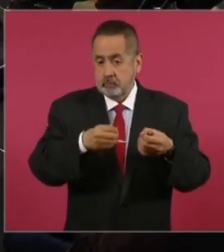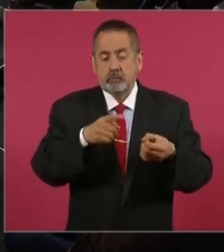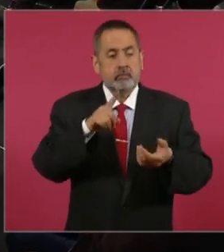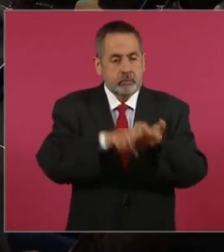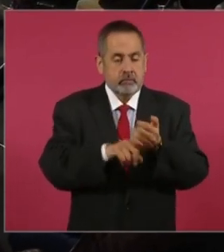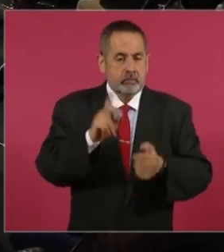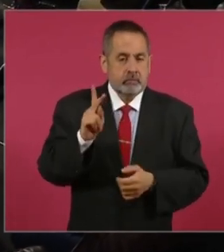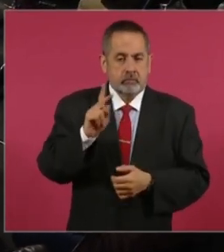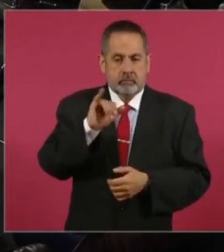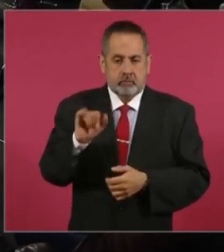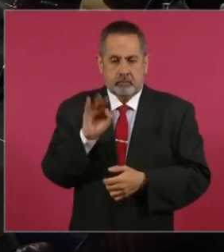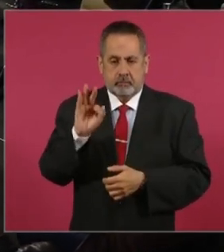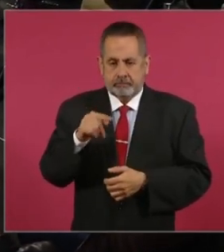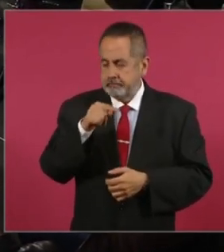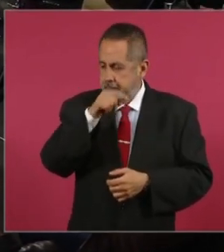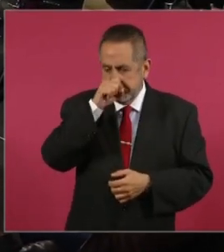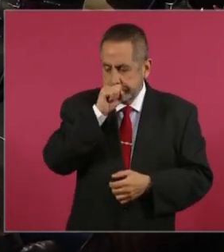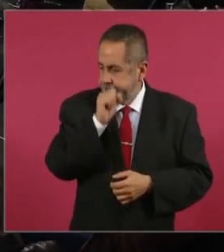del Poder Judicial.